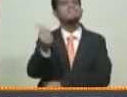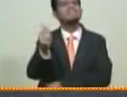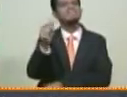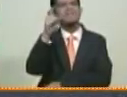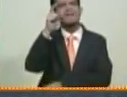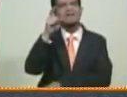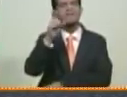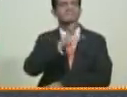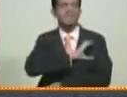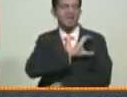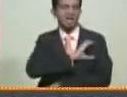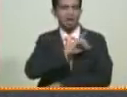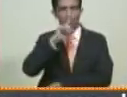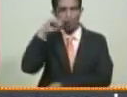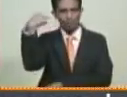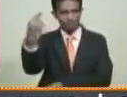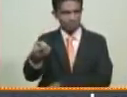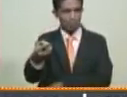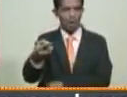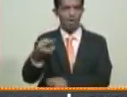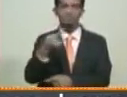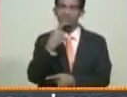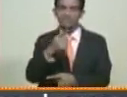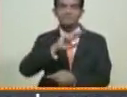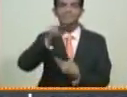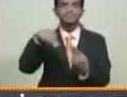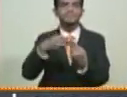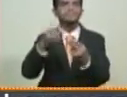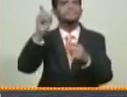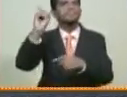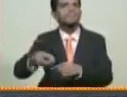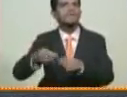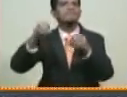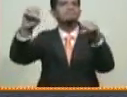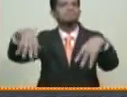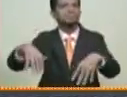5 veces y de haberle abierto juicio, declarado